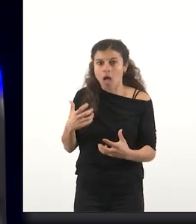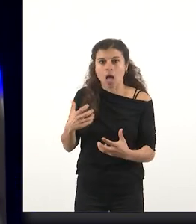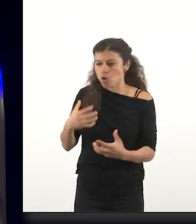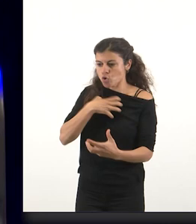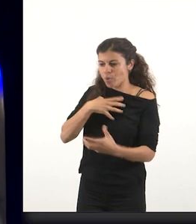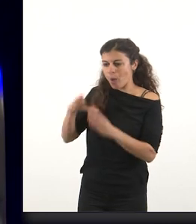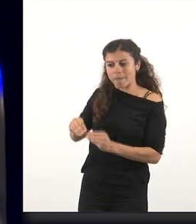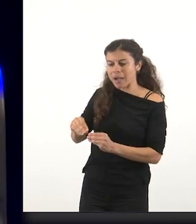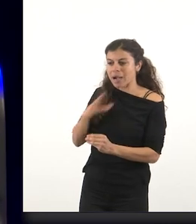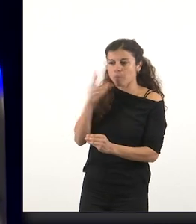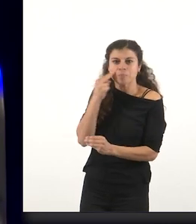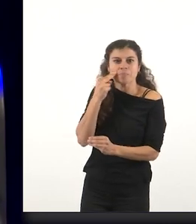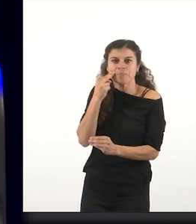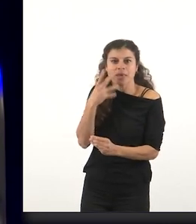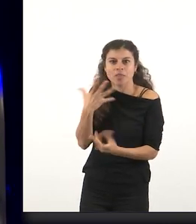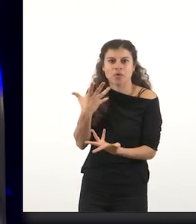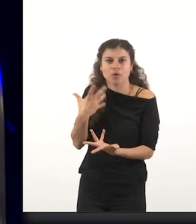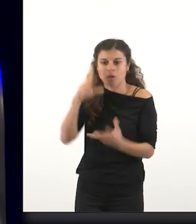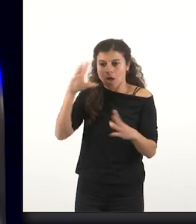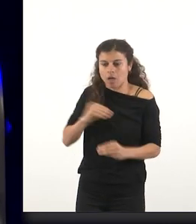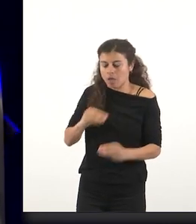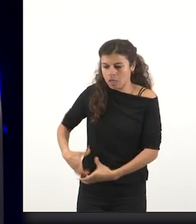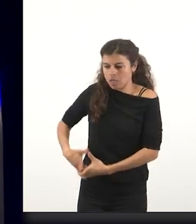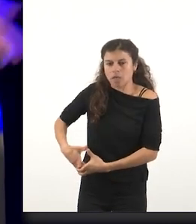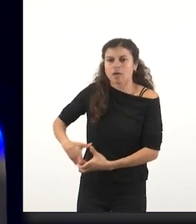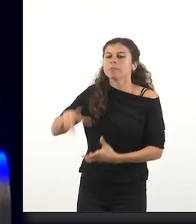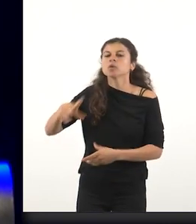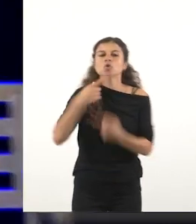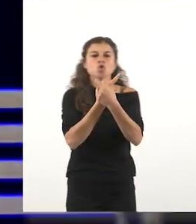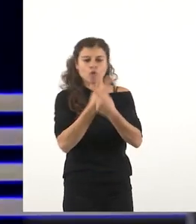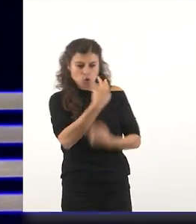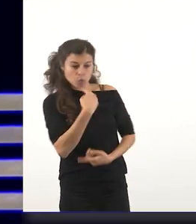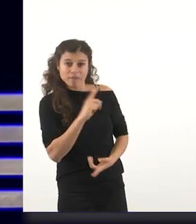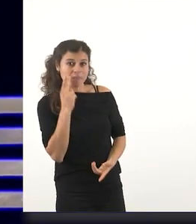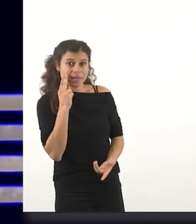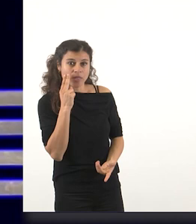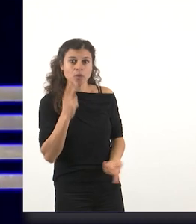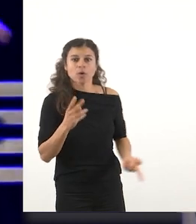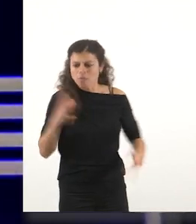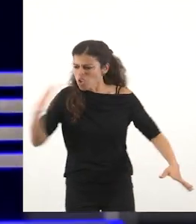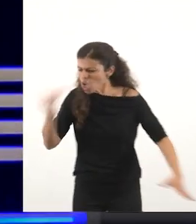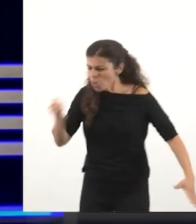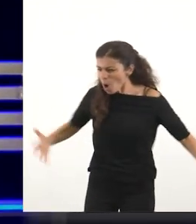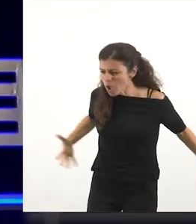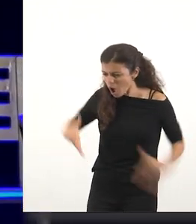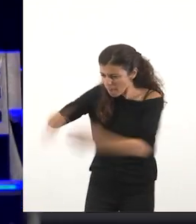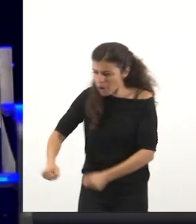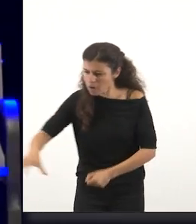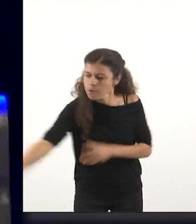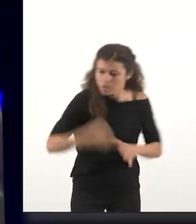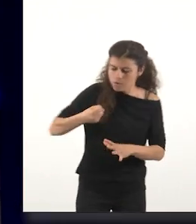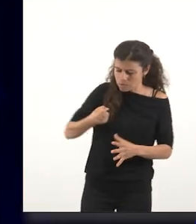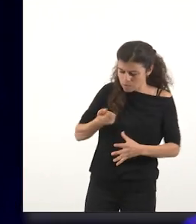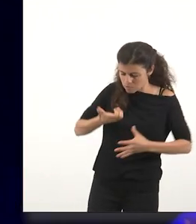porque estoy muerta de miedo y el miedo te paraliza, pero mi novio no ve el miedo. Mi novio ve que está gilipollas. Apaga el teléfono que lo tienes aquí. ¡Lo tienes aquí! Tío,